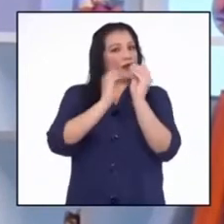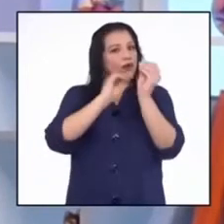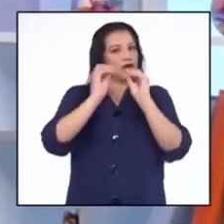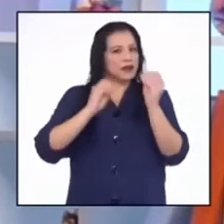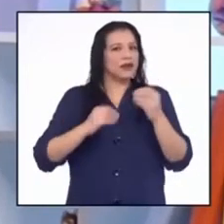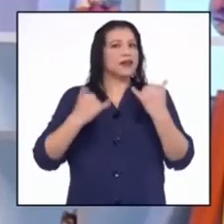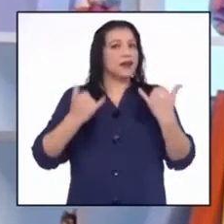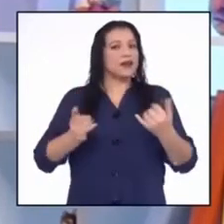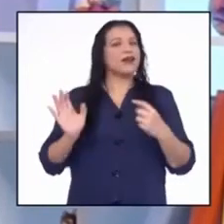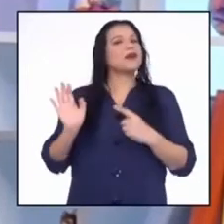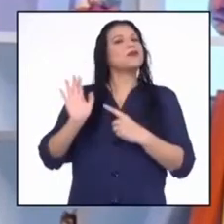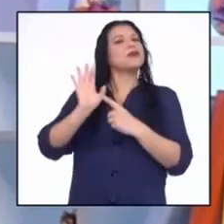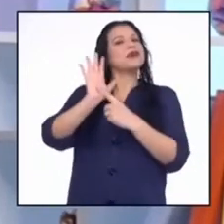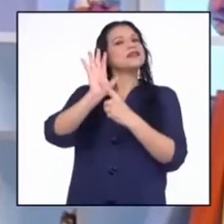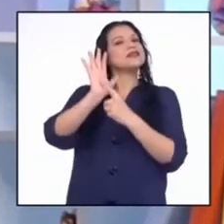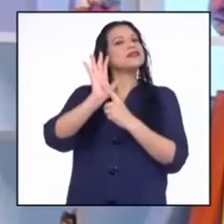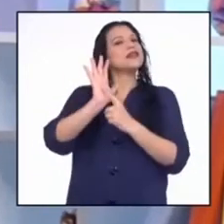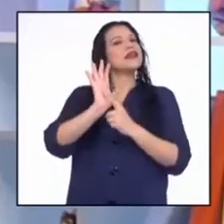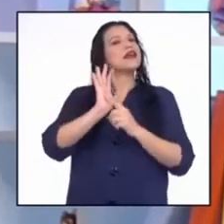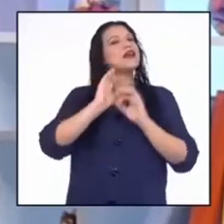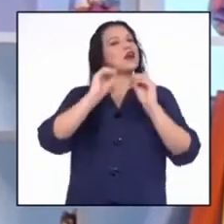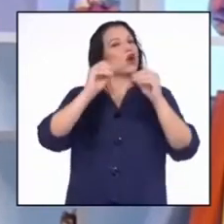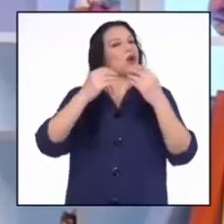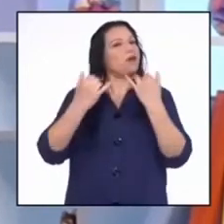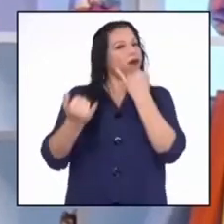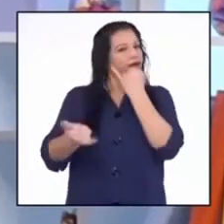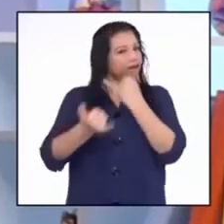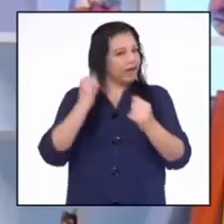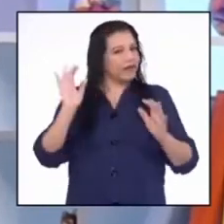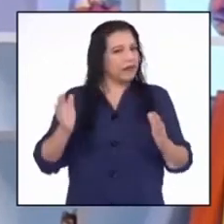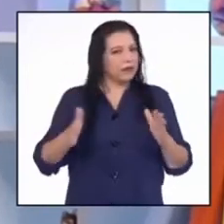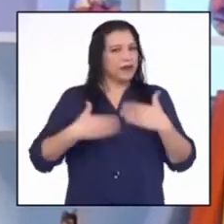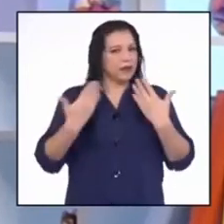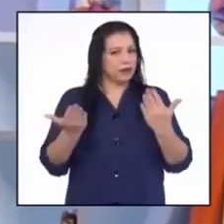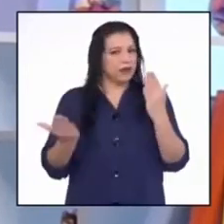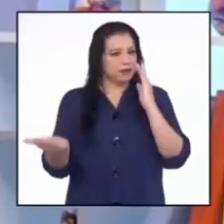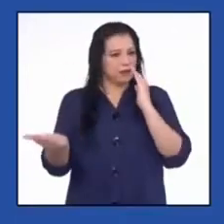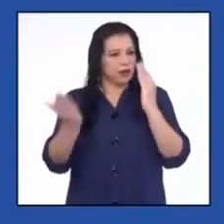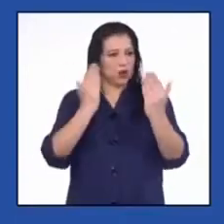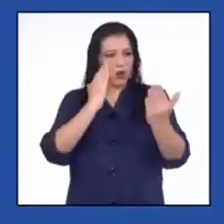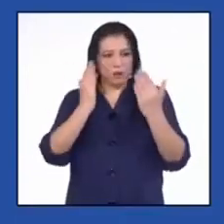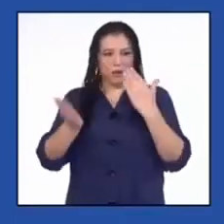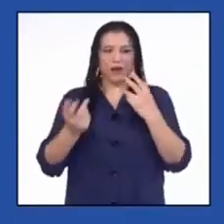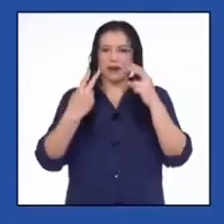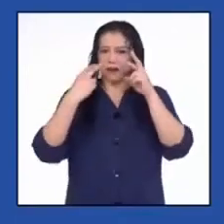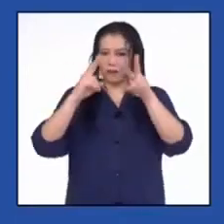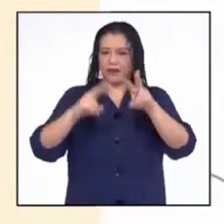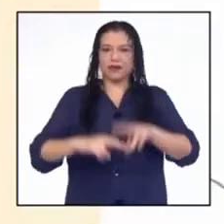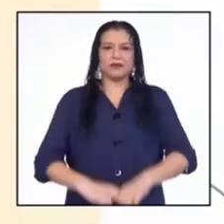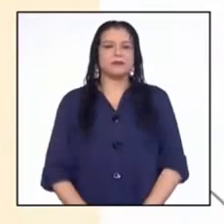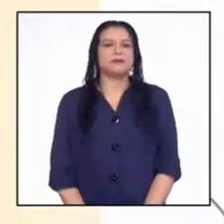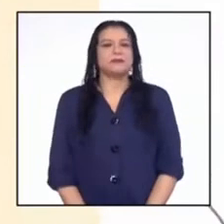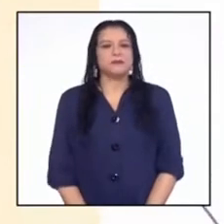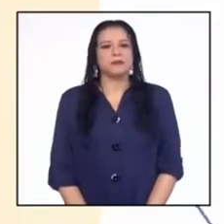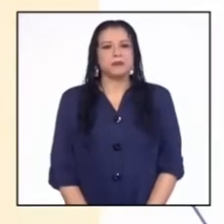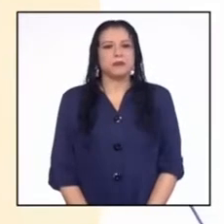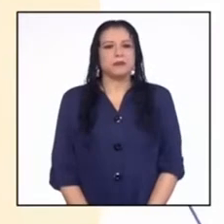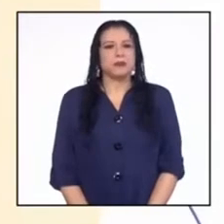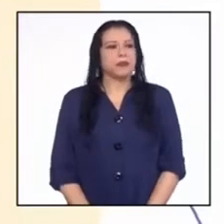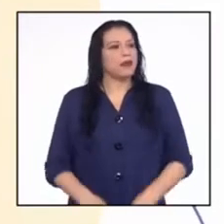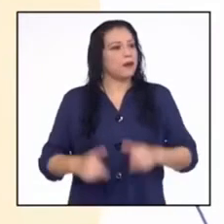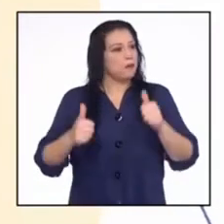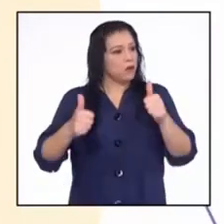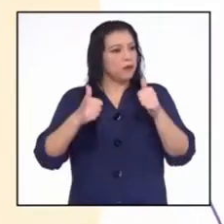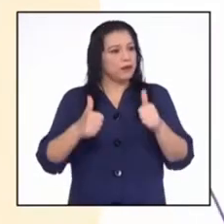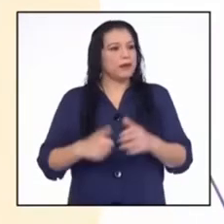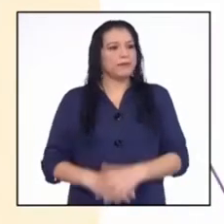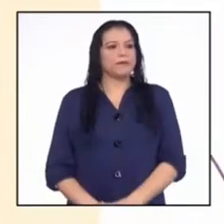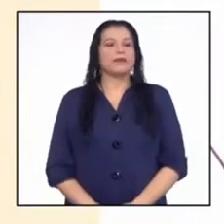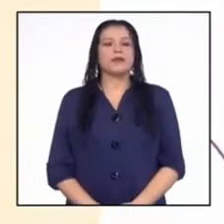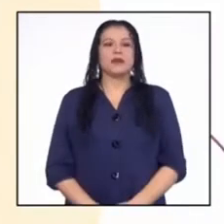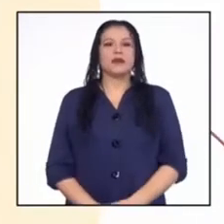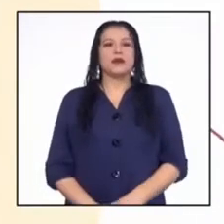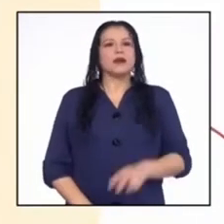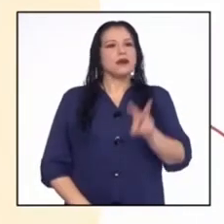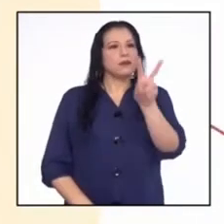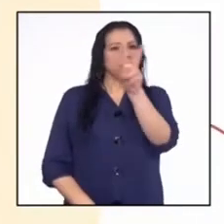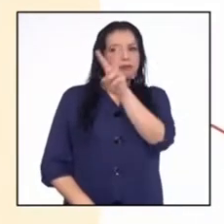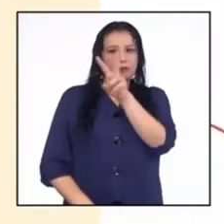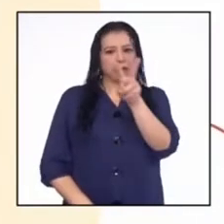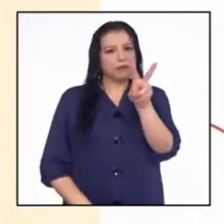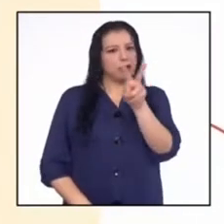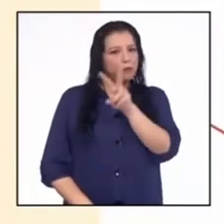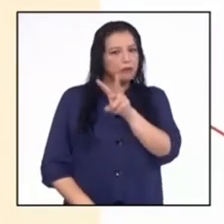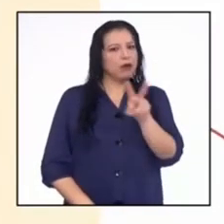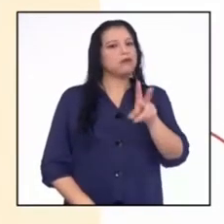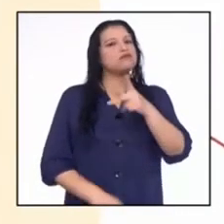ahora les voy a enseñar cómo ha quedado para que lo puedan comparar. Ahí va. Bien, Stephanie, este texto se